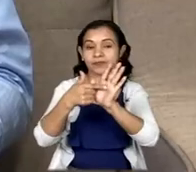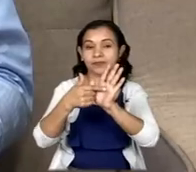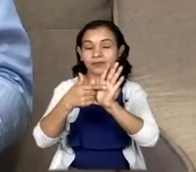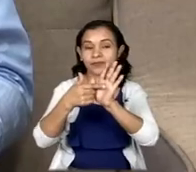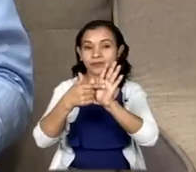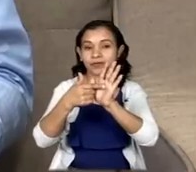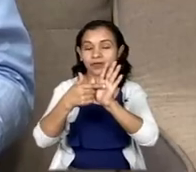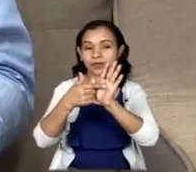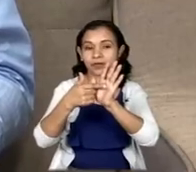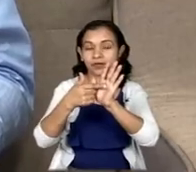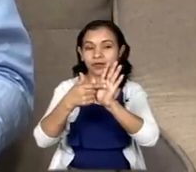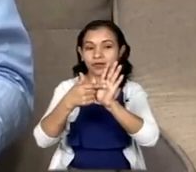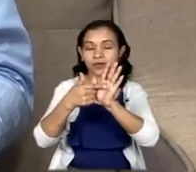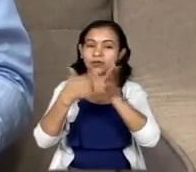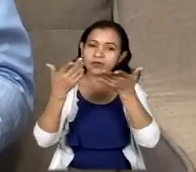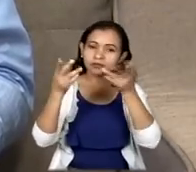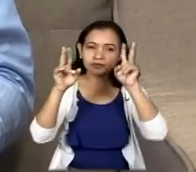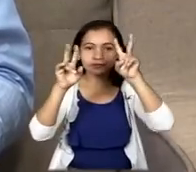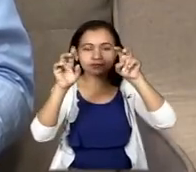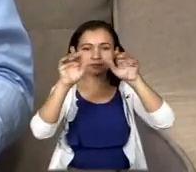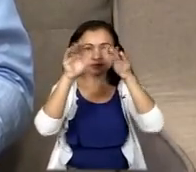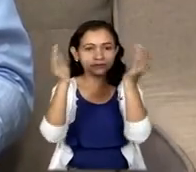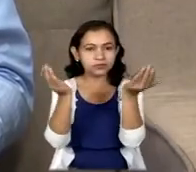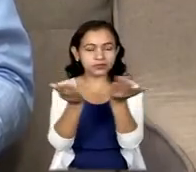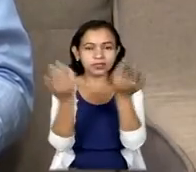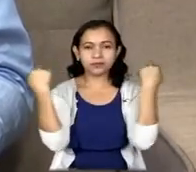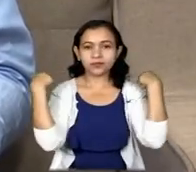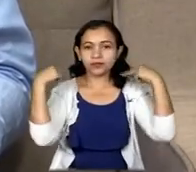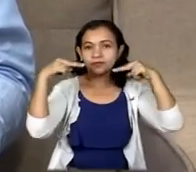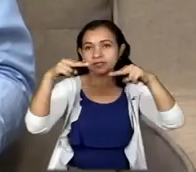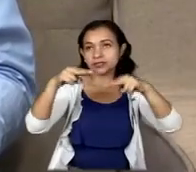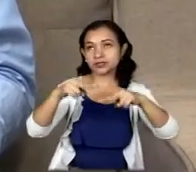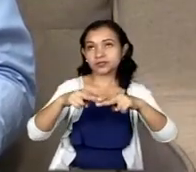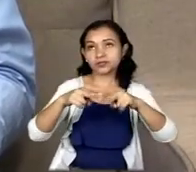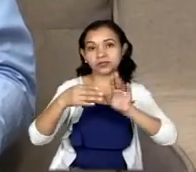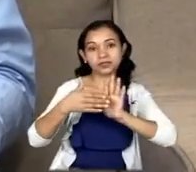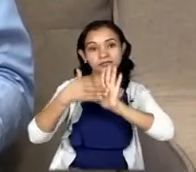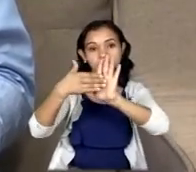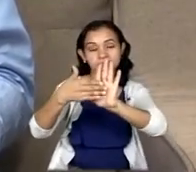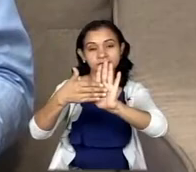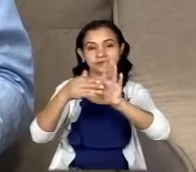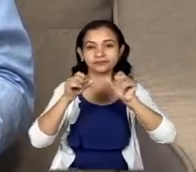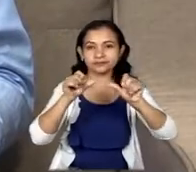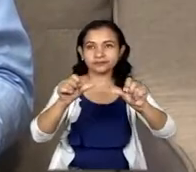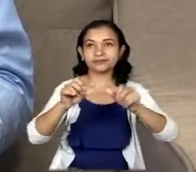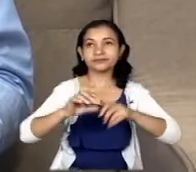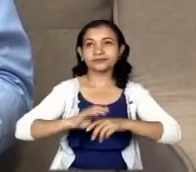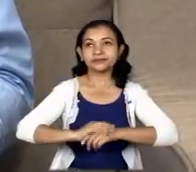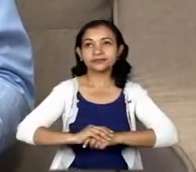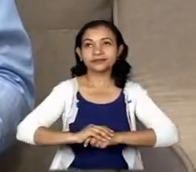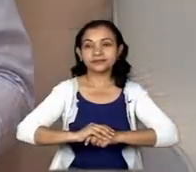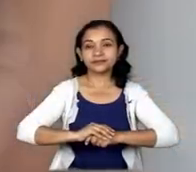reportaje referido al Día Mundial de las y los Docentes. Se lo presentamos a continuación.